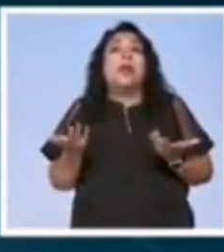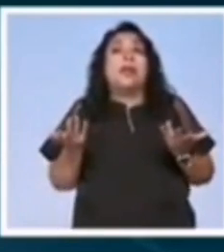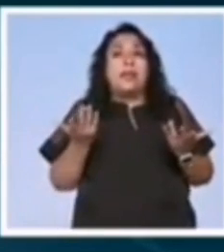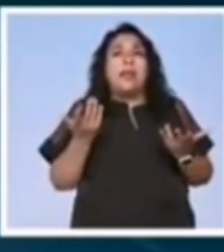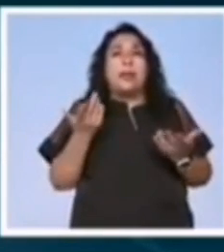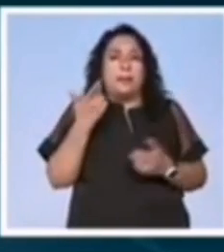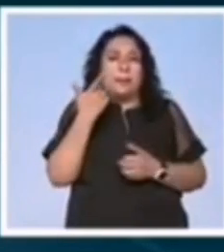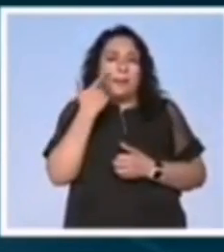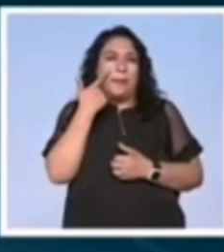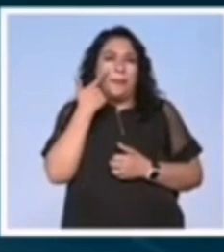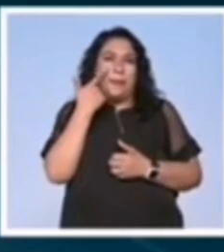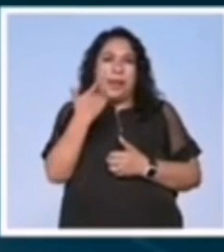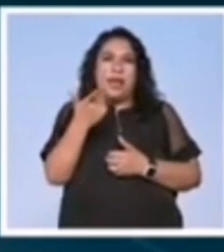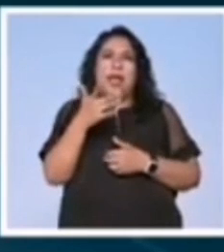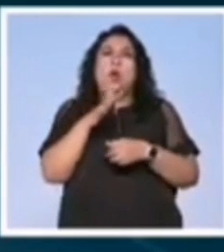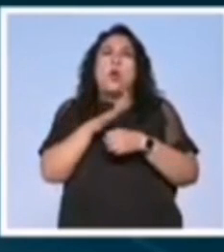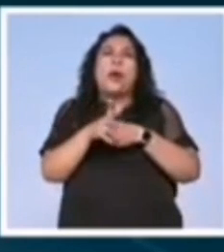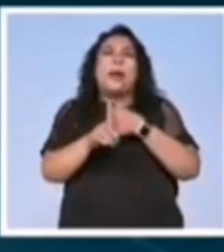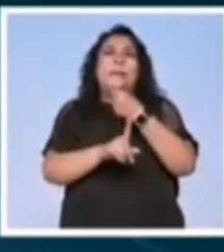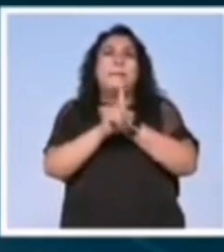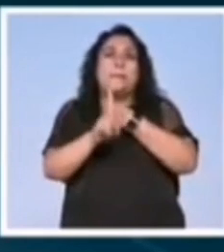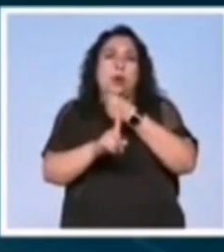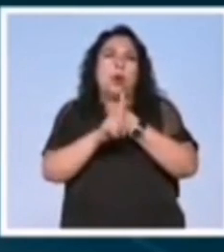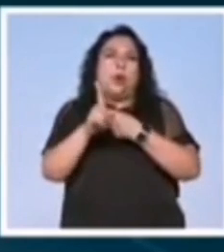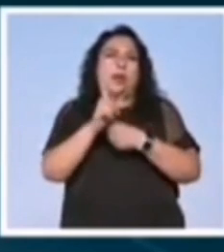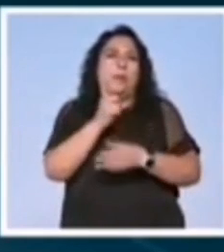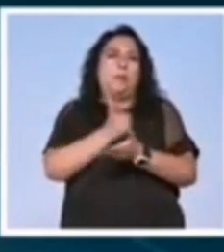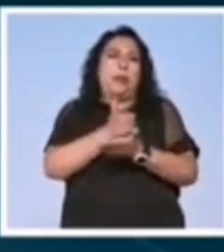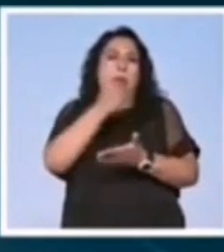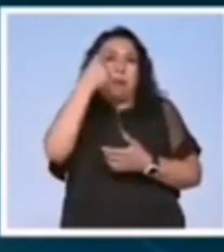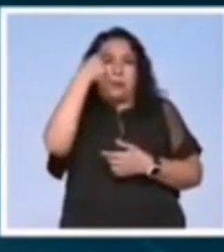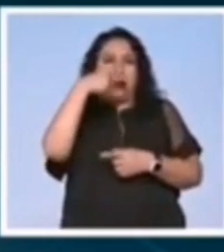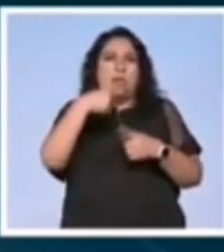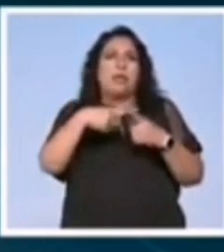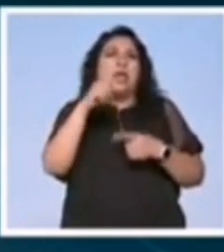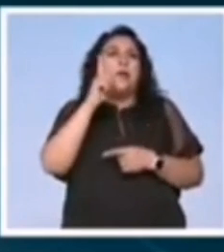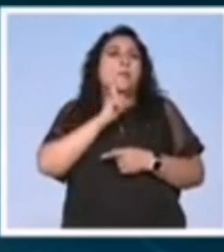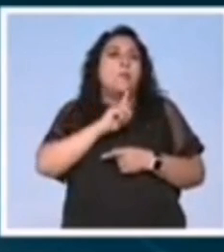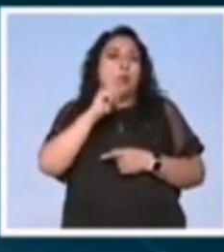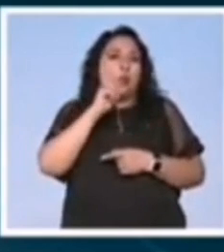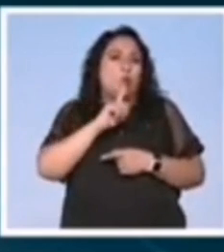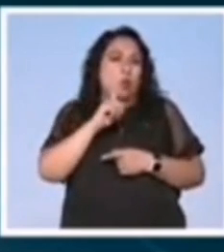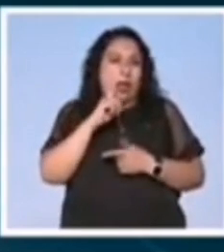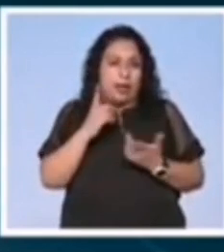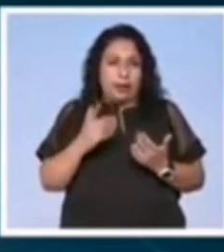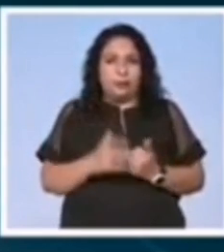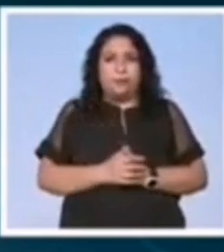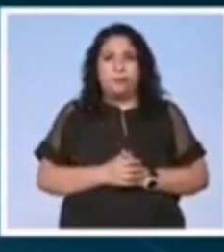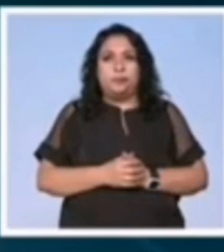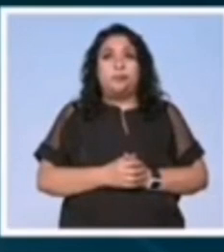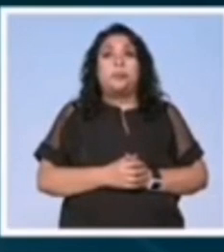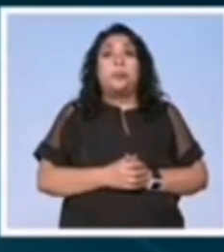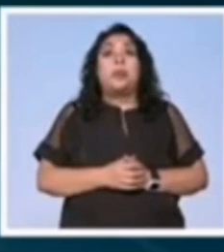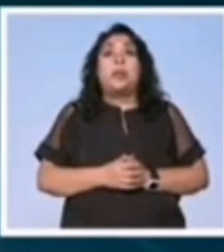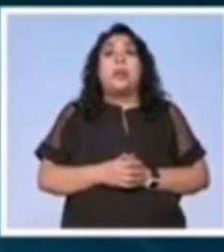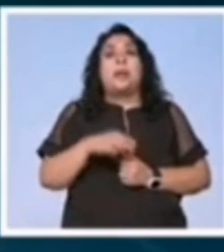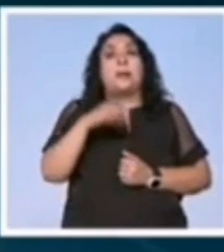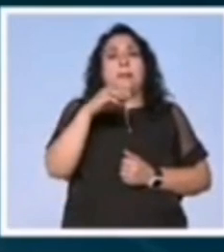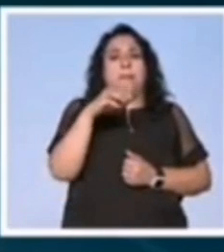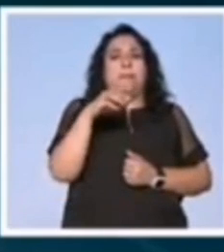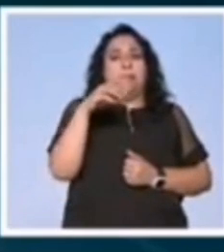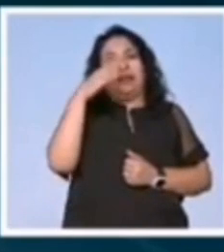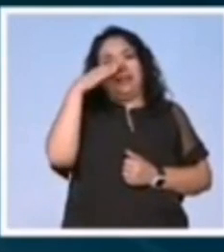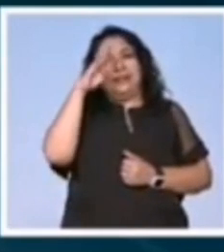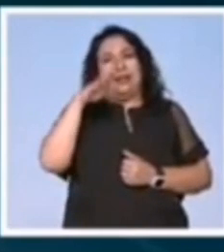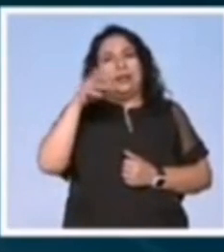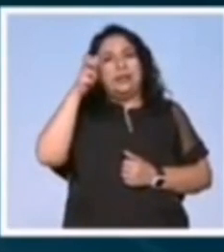encontrar cuál era el conflicto más grave para una mujer en ese momento. Mrs. Shakespeare se presenta en